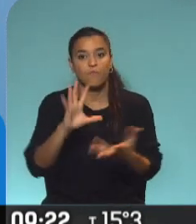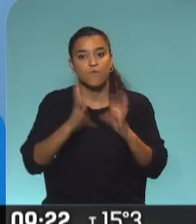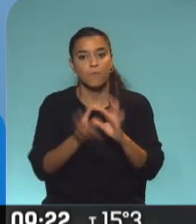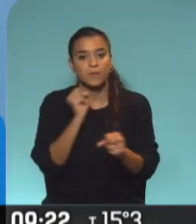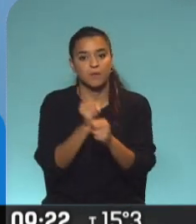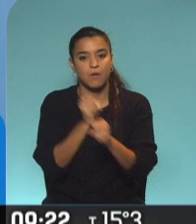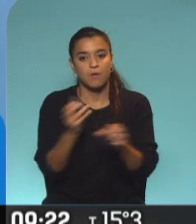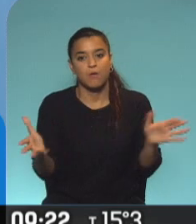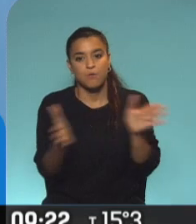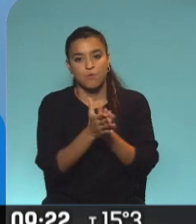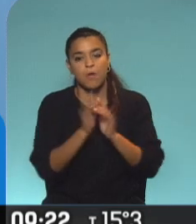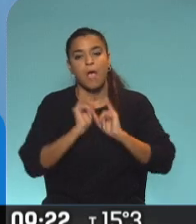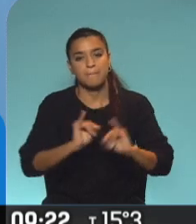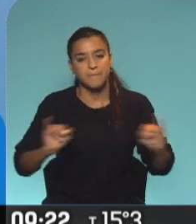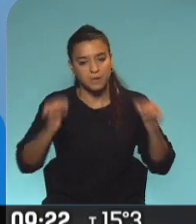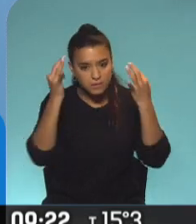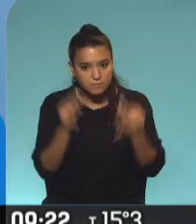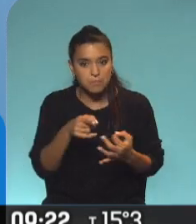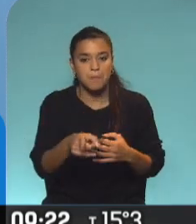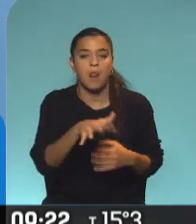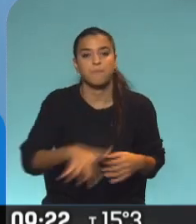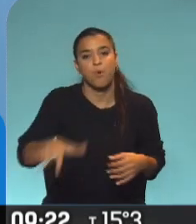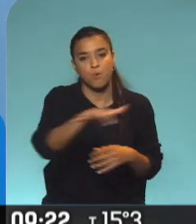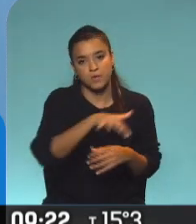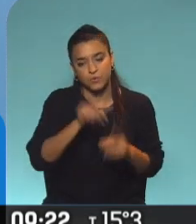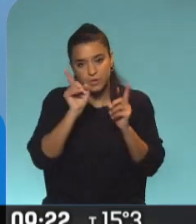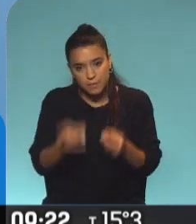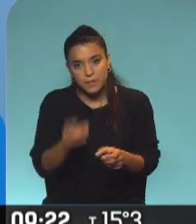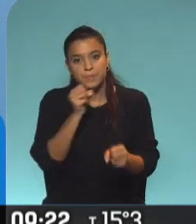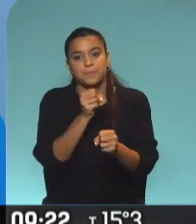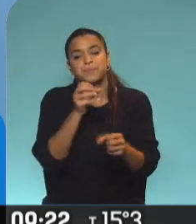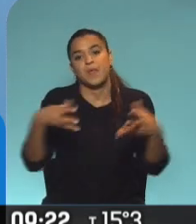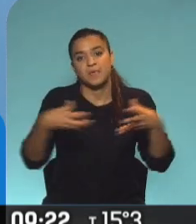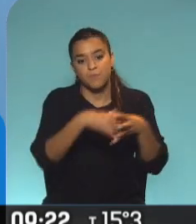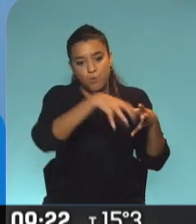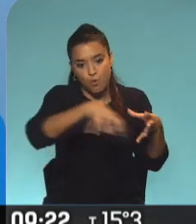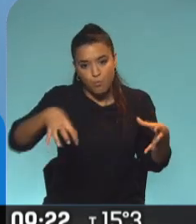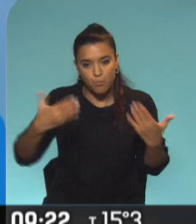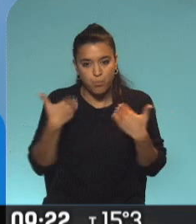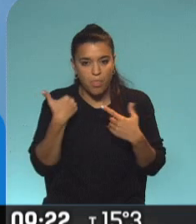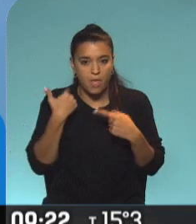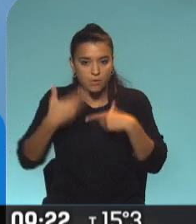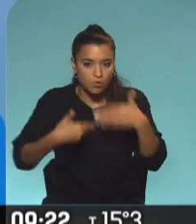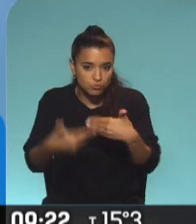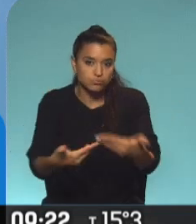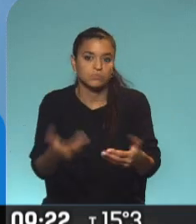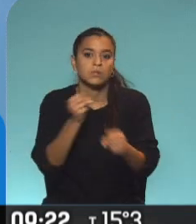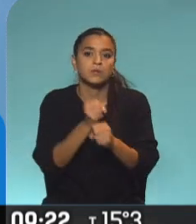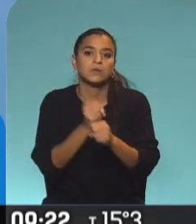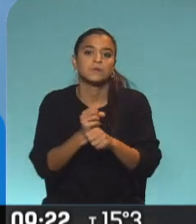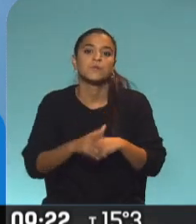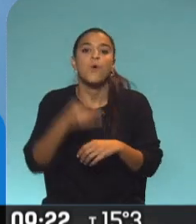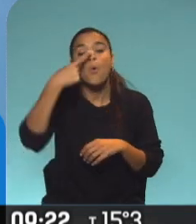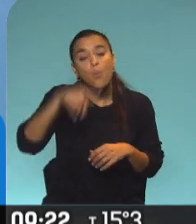trabajar en conjunto con campañas específicas para esa población y con equipos jurisdiccionales que puedan hacer el seguimiento. Y